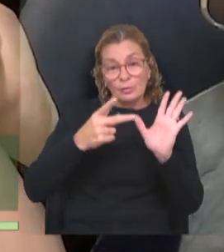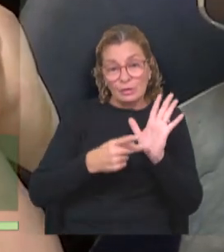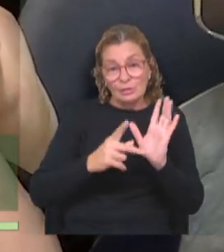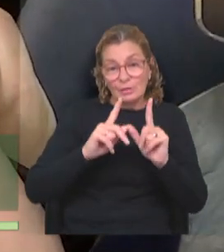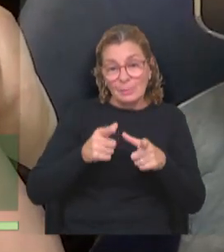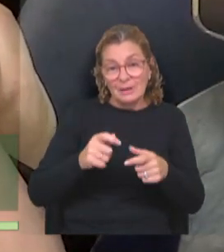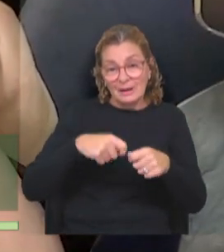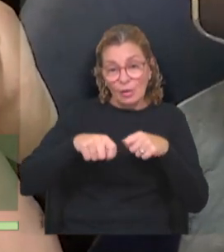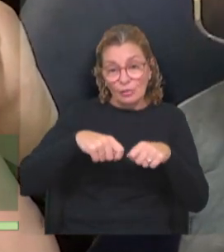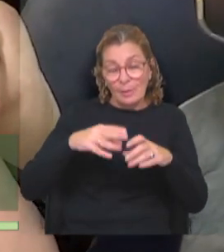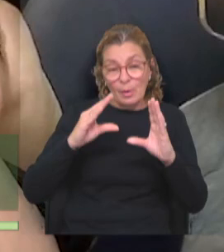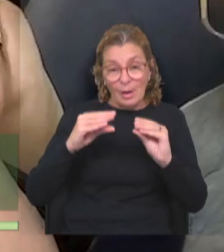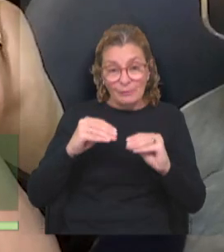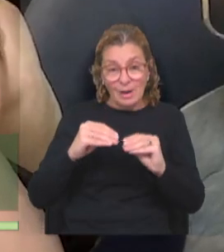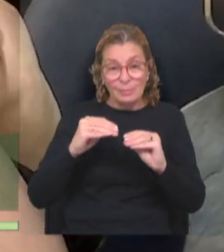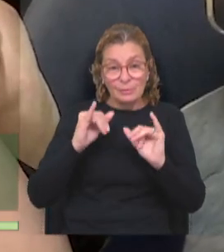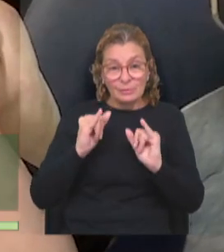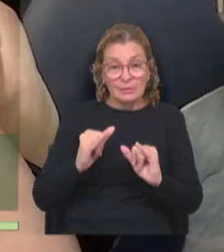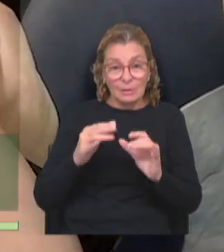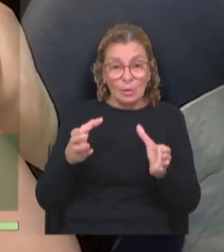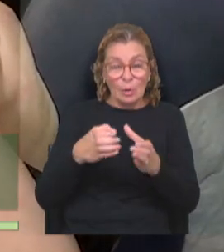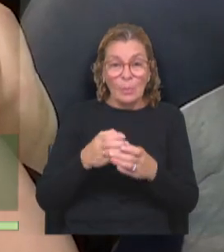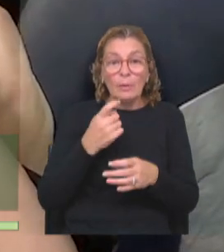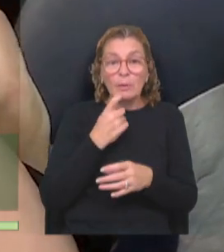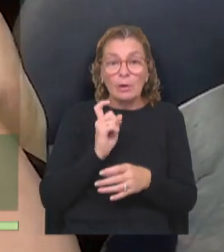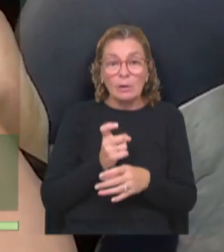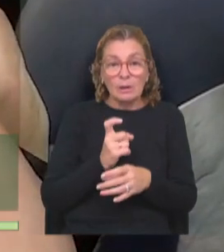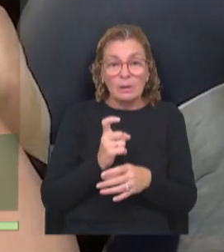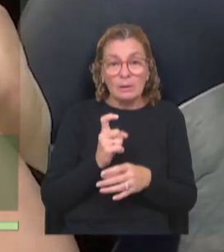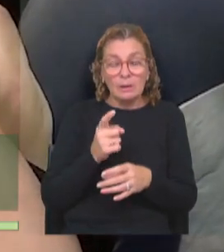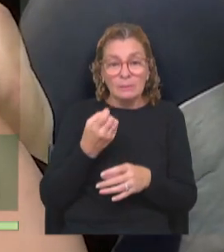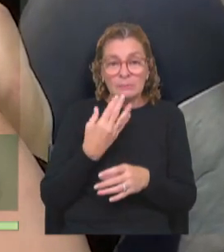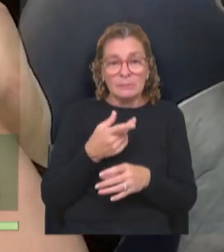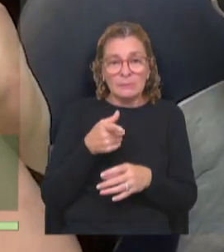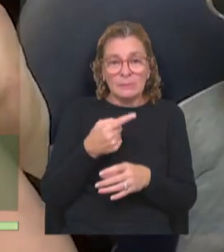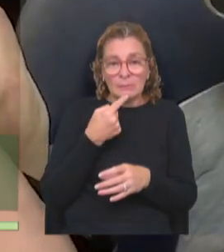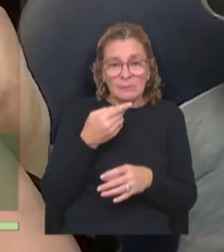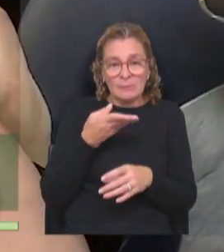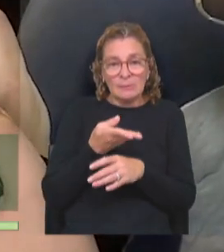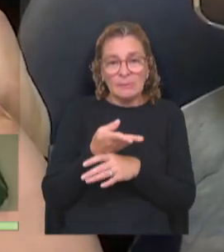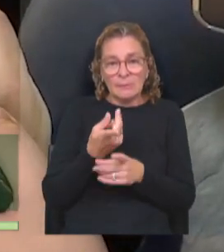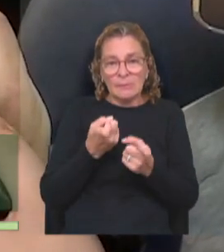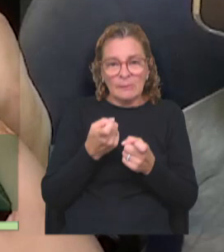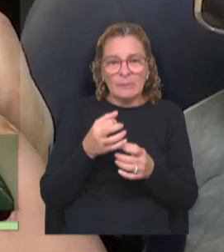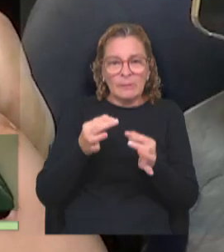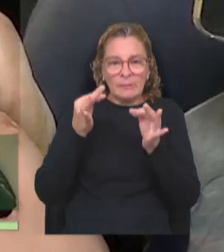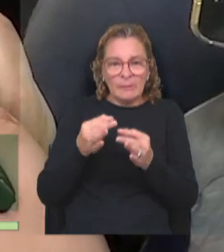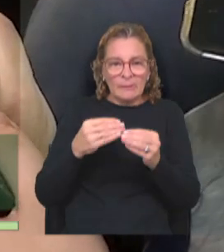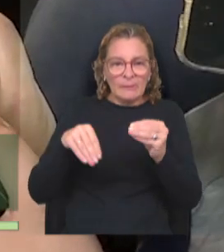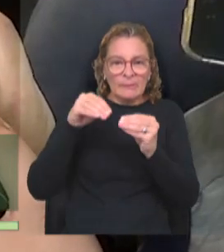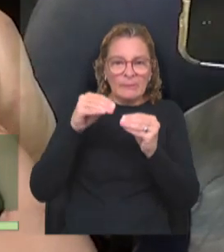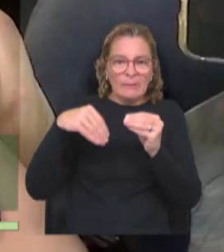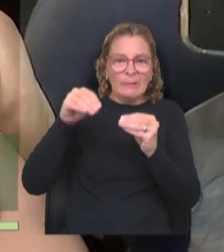lo negociamos, lo dialogamos con el Partido Colorado, ¿verdad? Y bueno, como requiere una mayoría especial, dado que